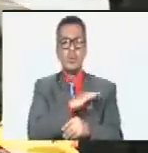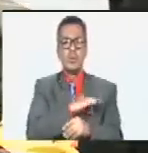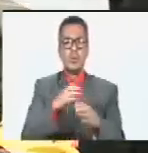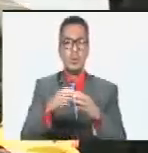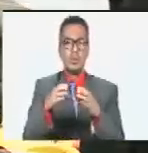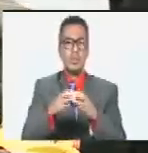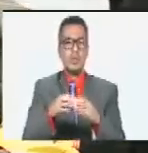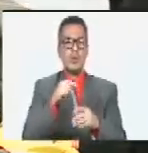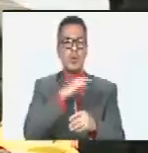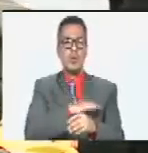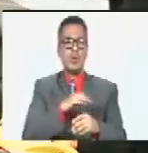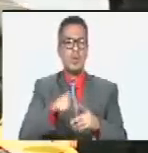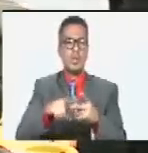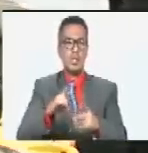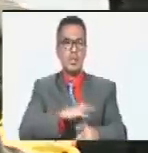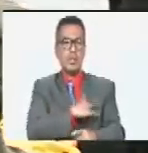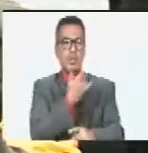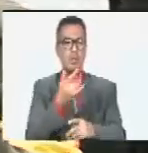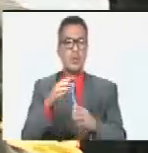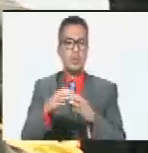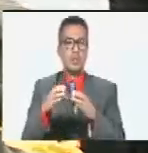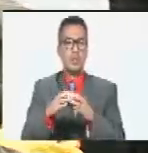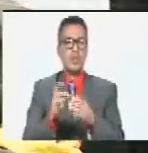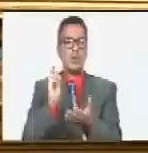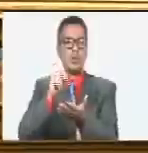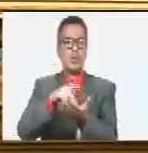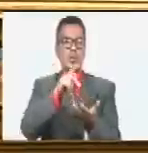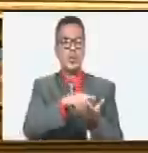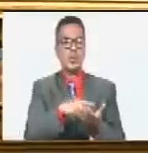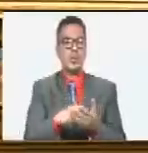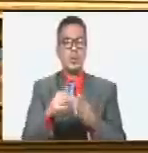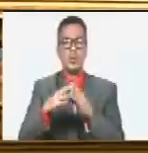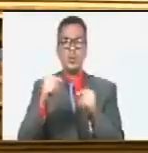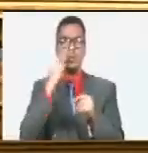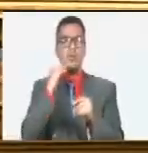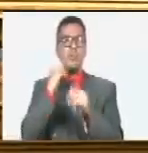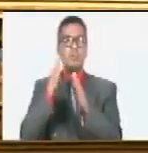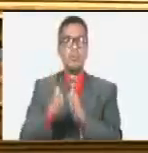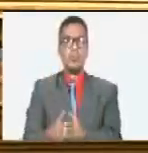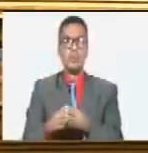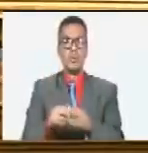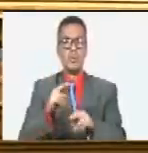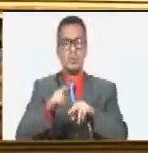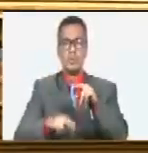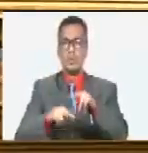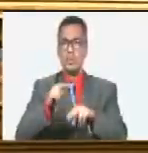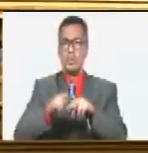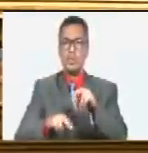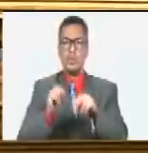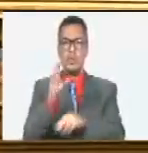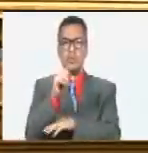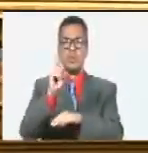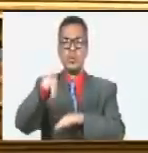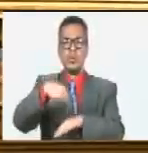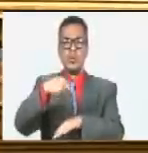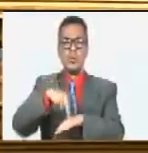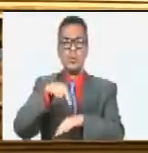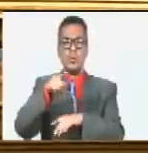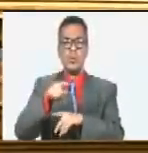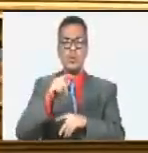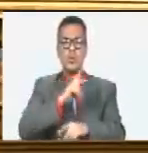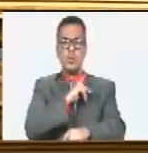de las universidades, la presencia de los expertos para la conformación desde la Asamblea Nacional del Poder Electoral.